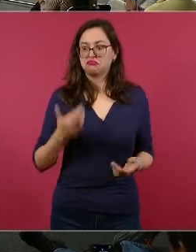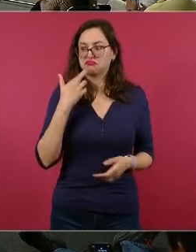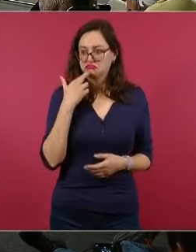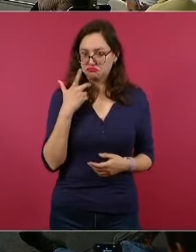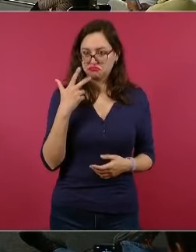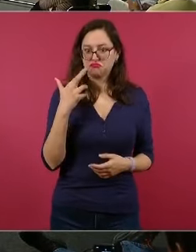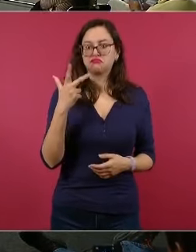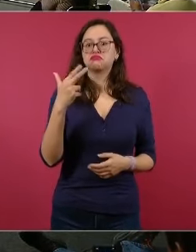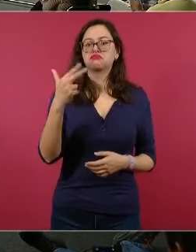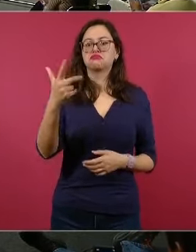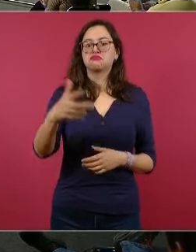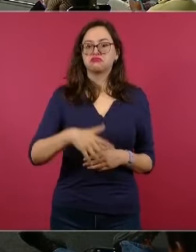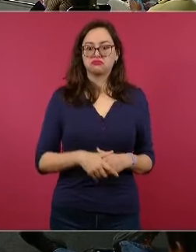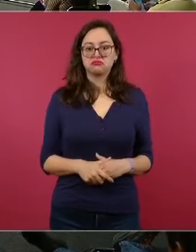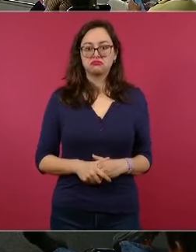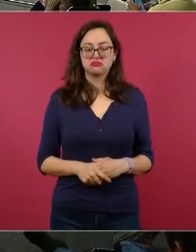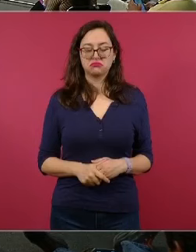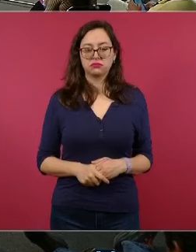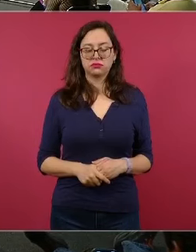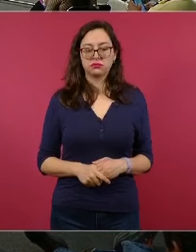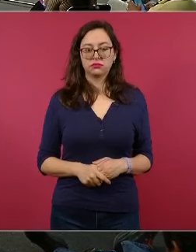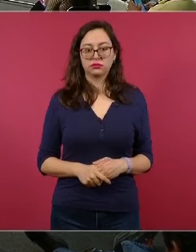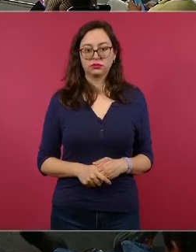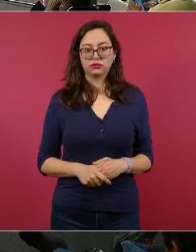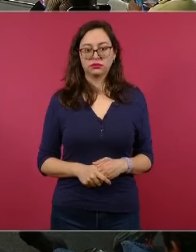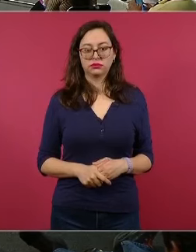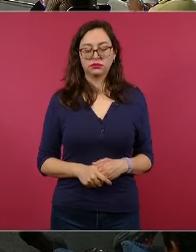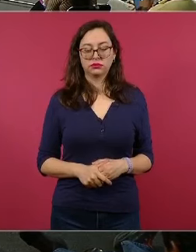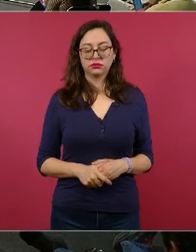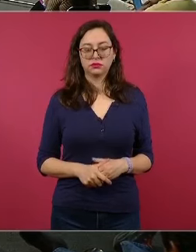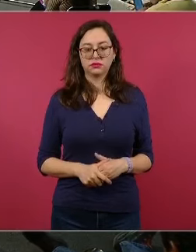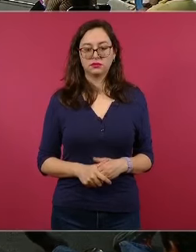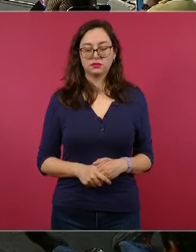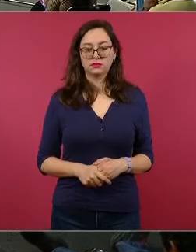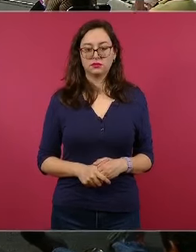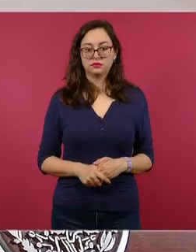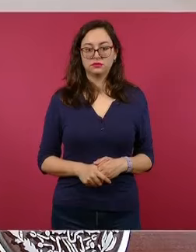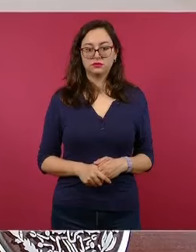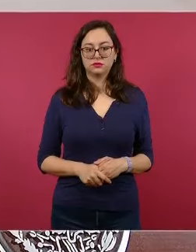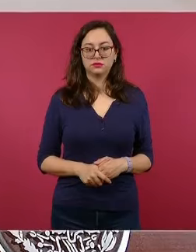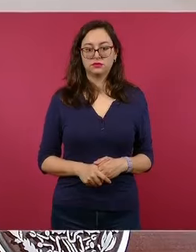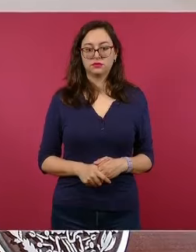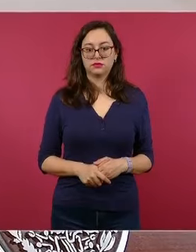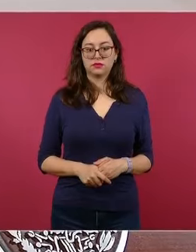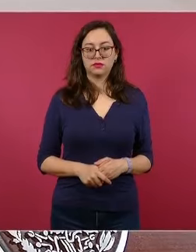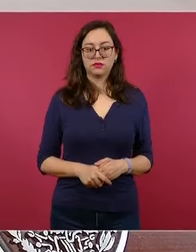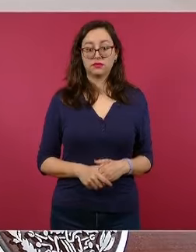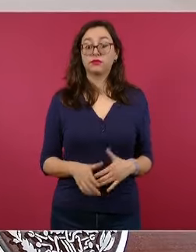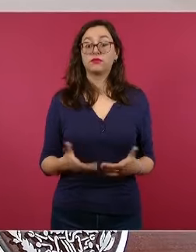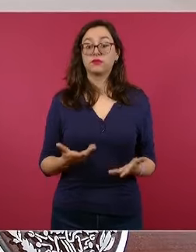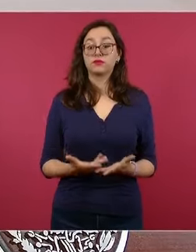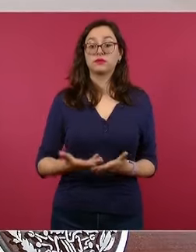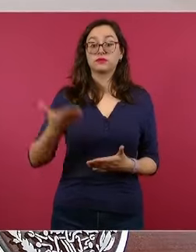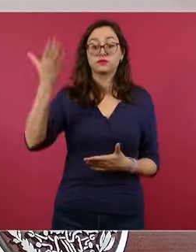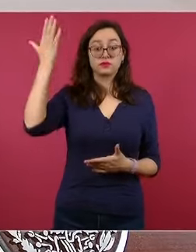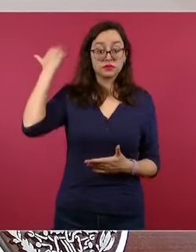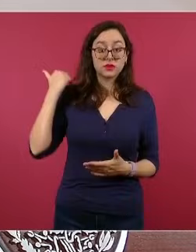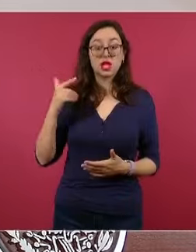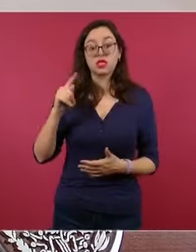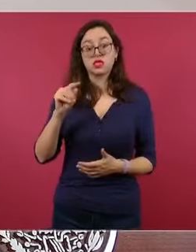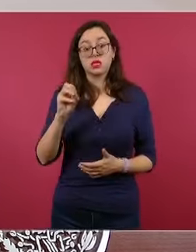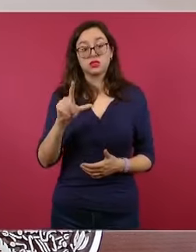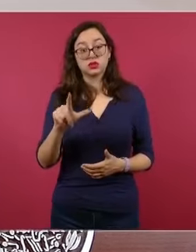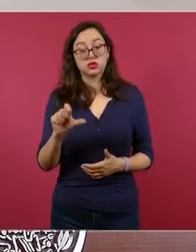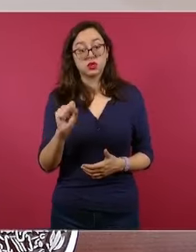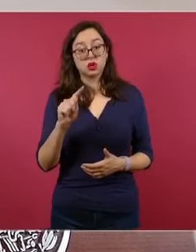funciona eso fue lo que recomendaba tolstoy lo que